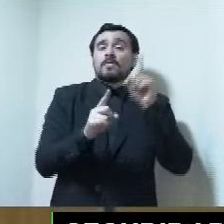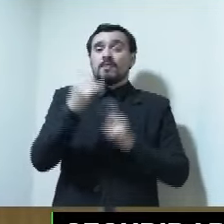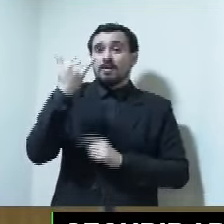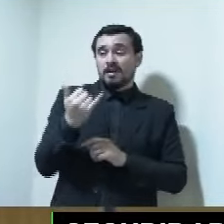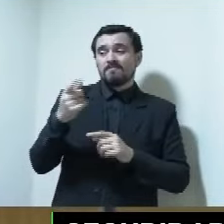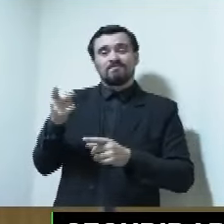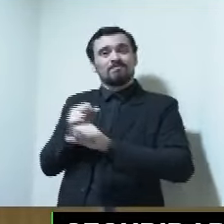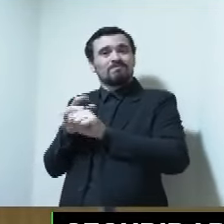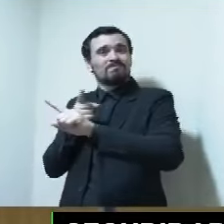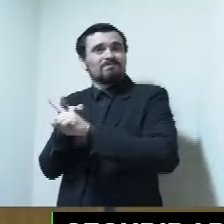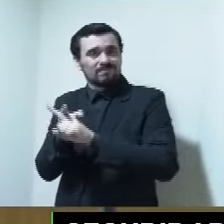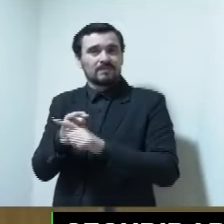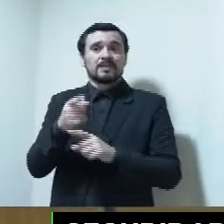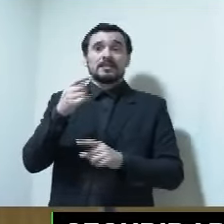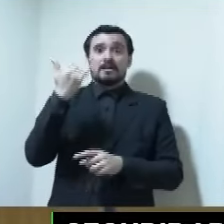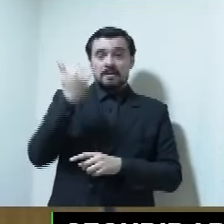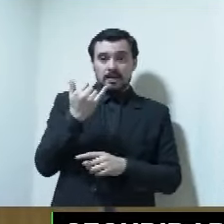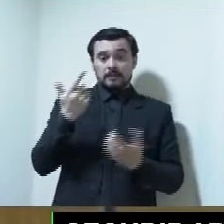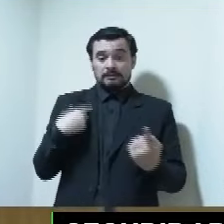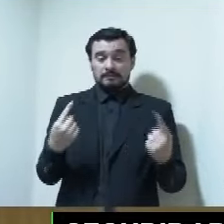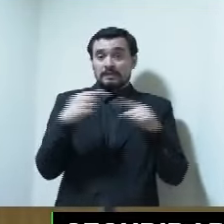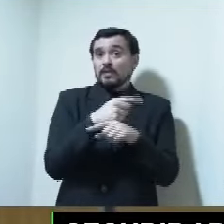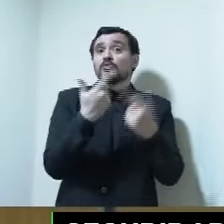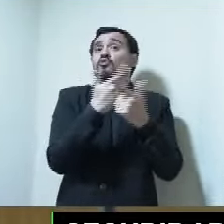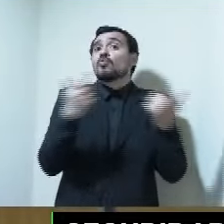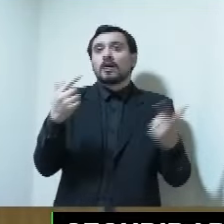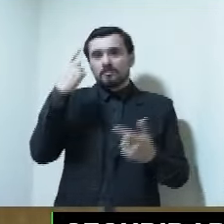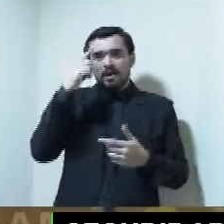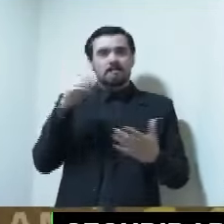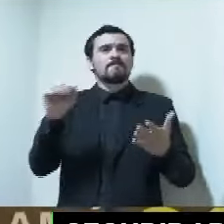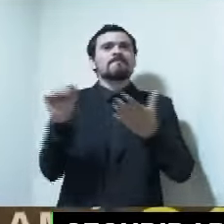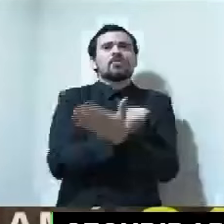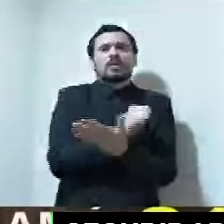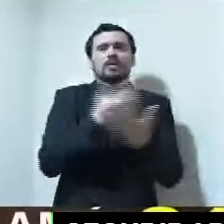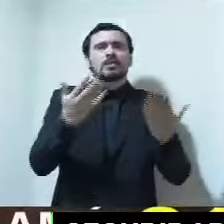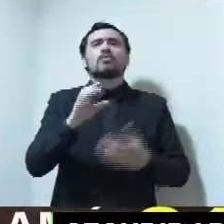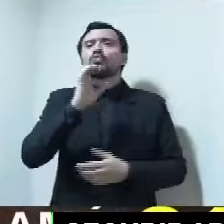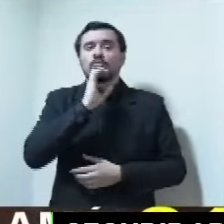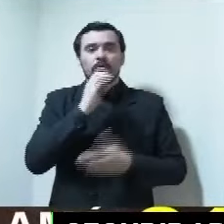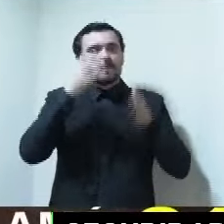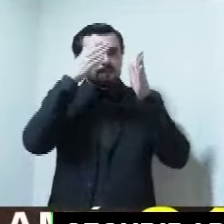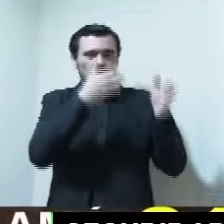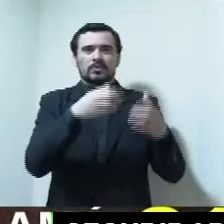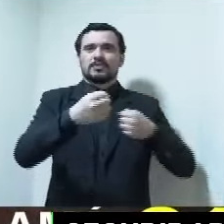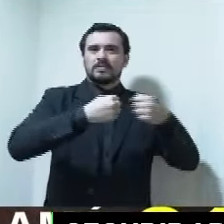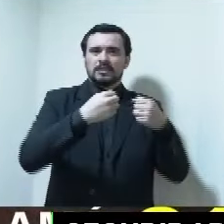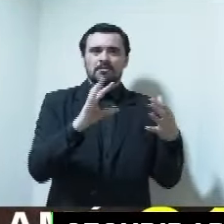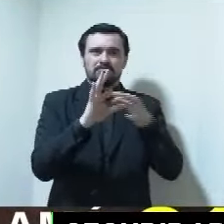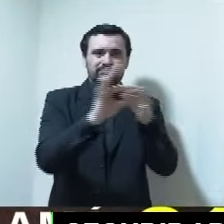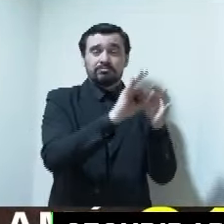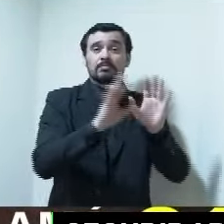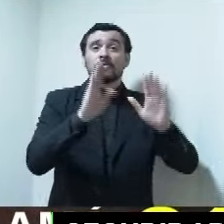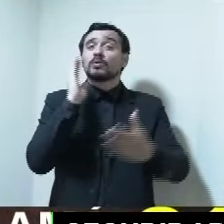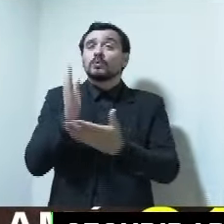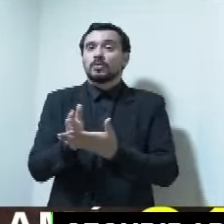una estrategia que es integral y transversal, ya que no existe otra forma de erradicar este mal si no es con un enfoque sistémico. Y por